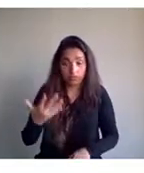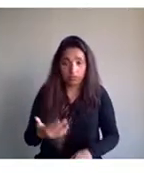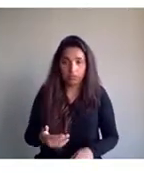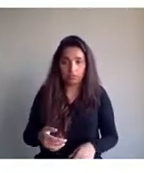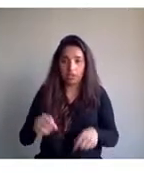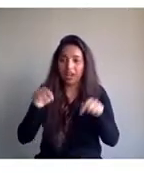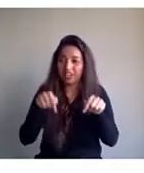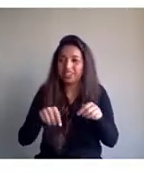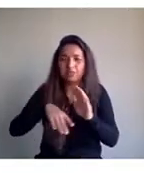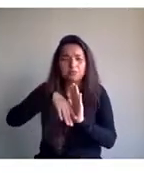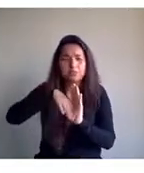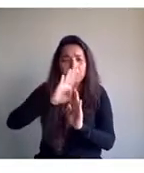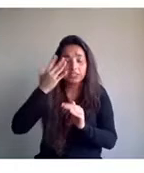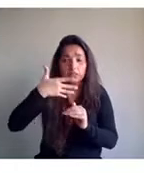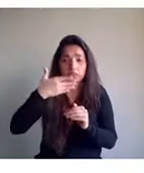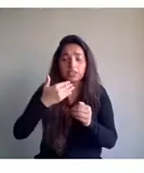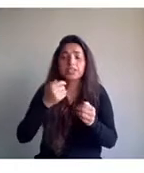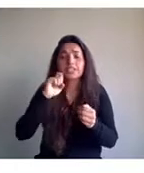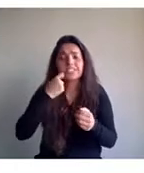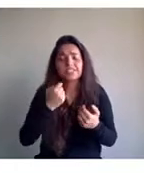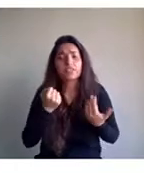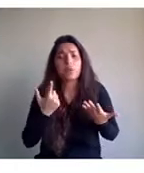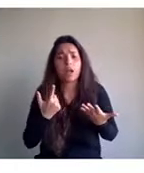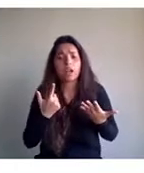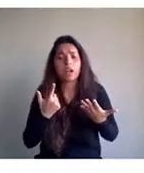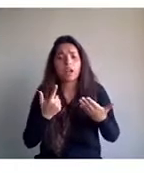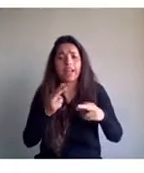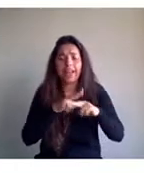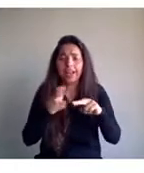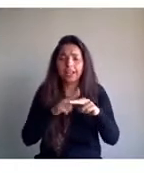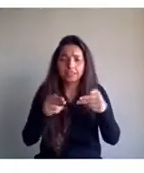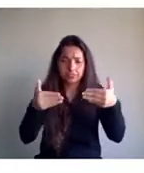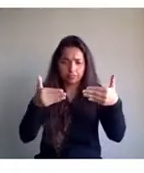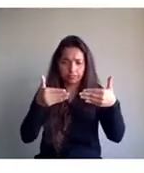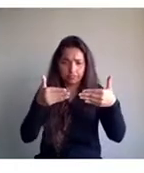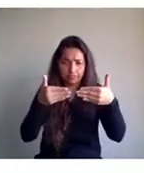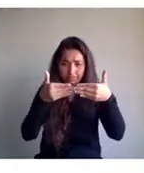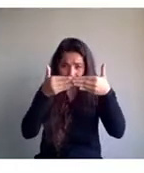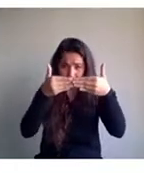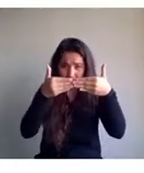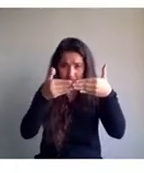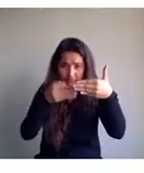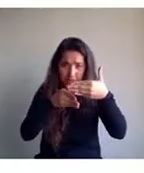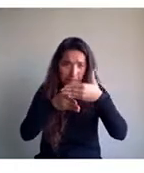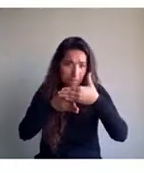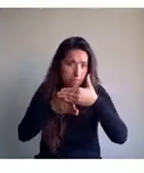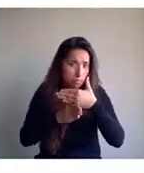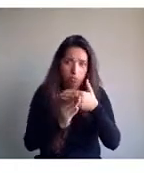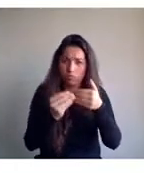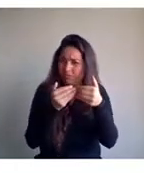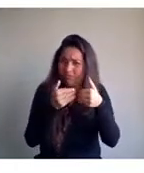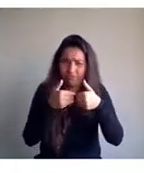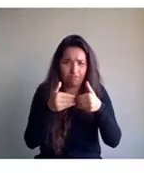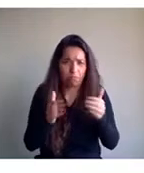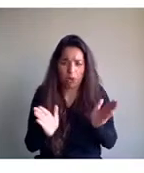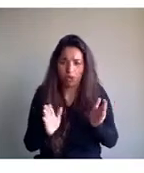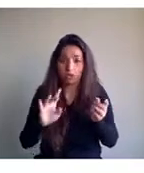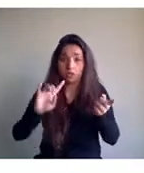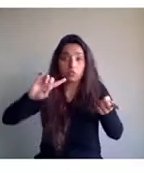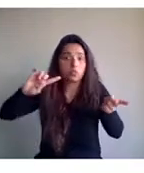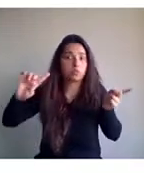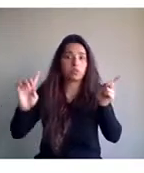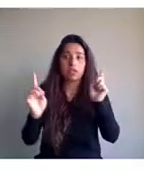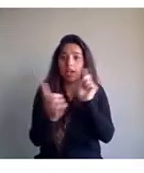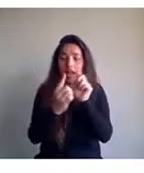las barreras el entorno por eso este nuevo paradigma es un tema de plenitud de derechos